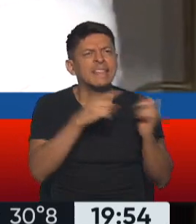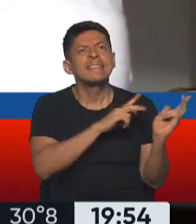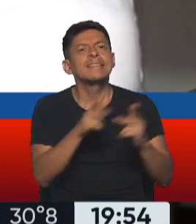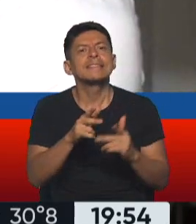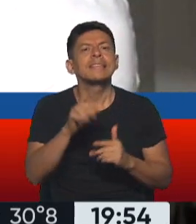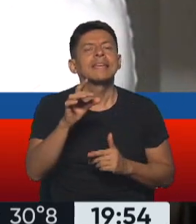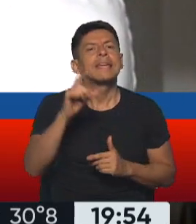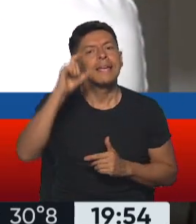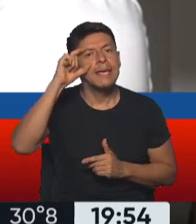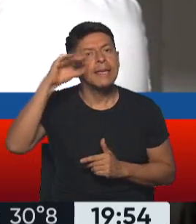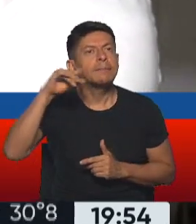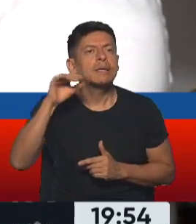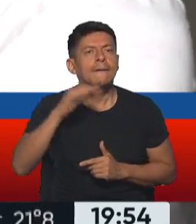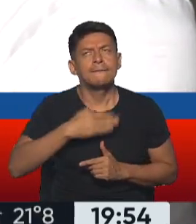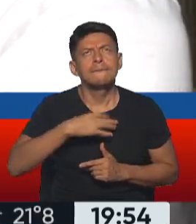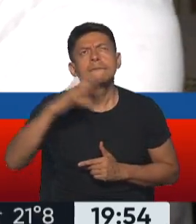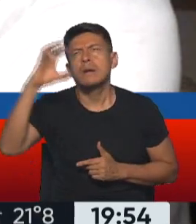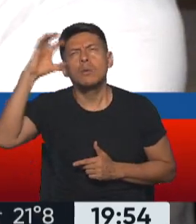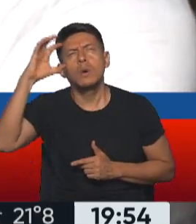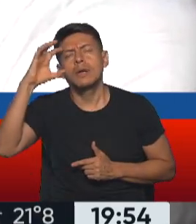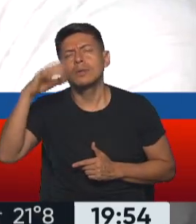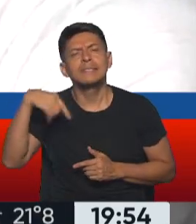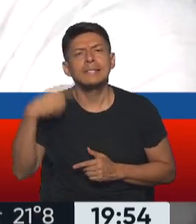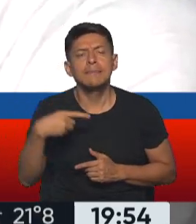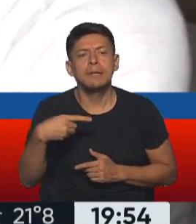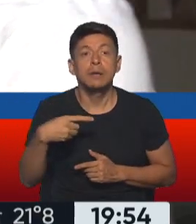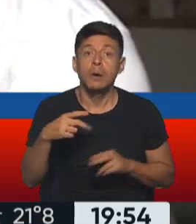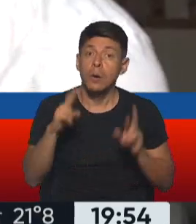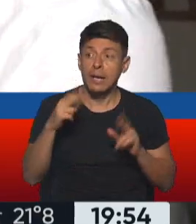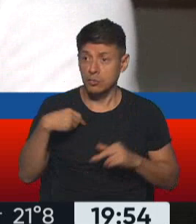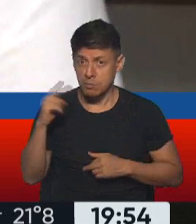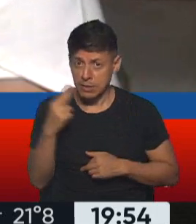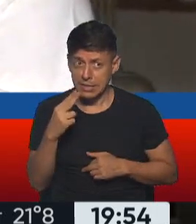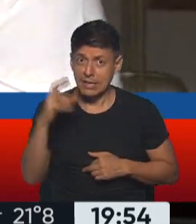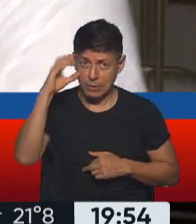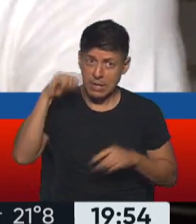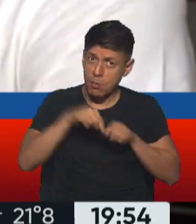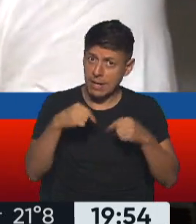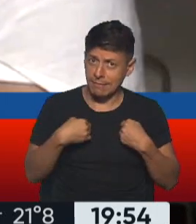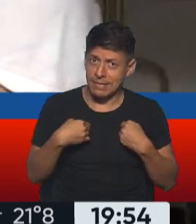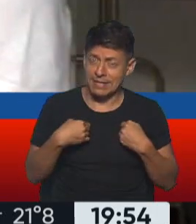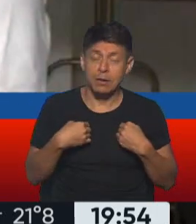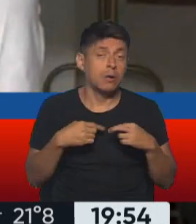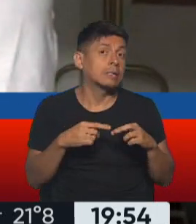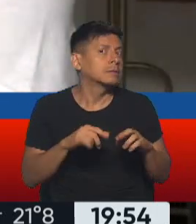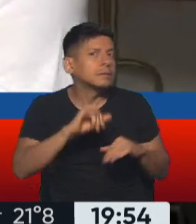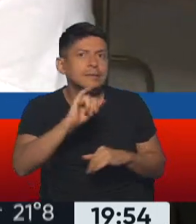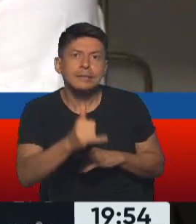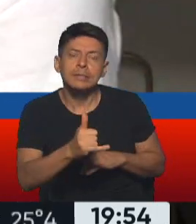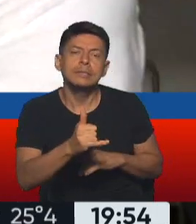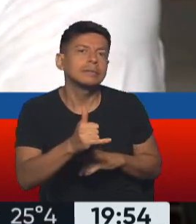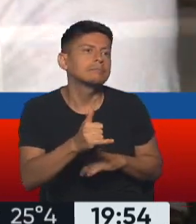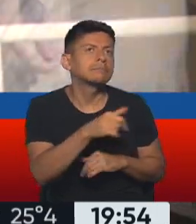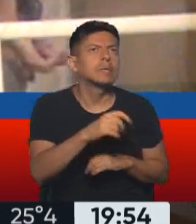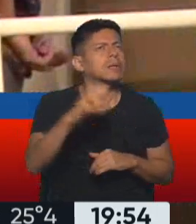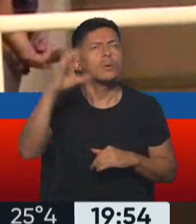Emilio, y que te recuerden así... Ojalá cuando yo me muera me recuerde como vos lo recordás, Emilio. Pero te lo juro, porque lo